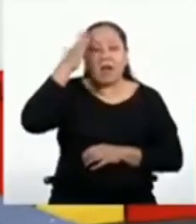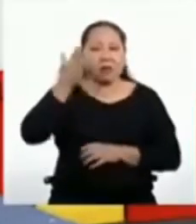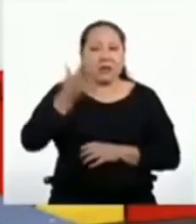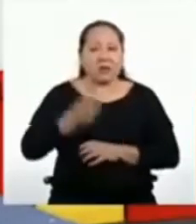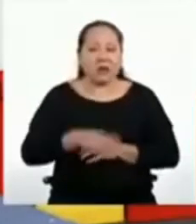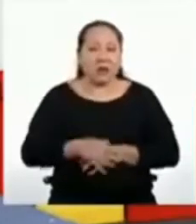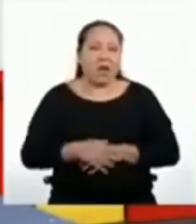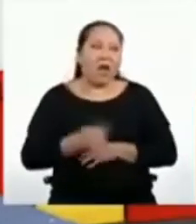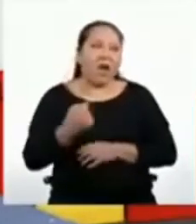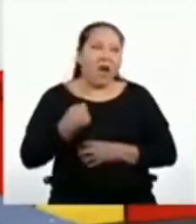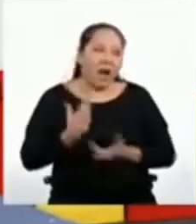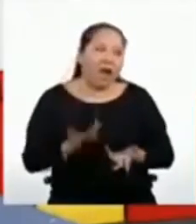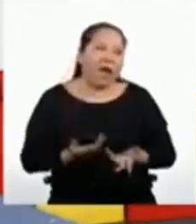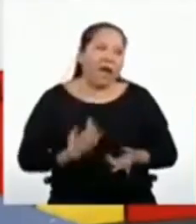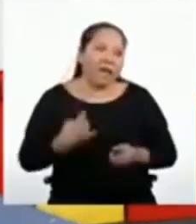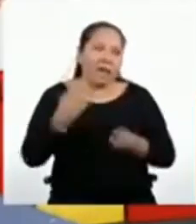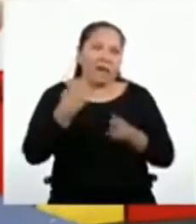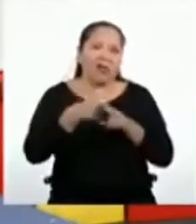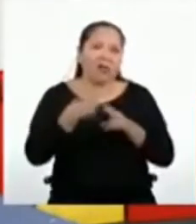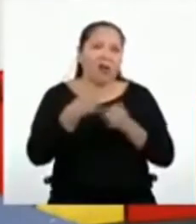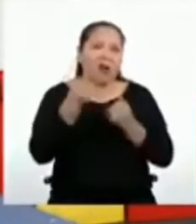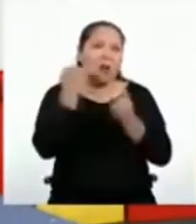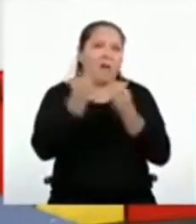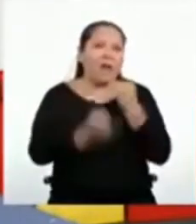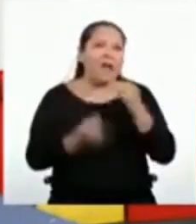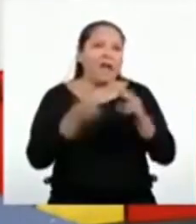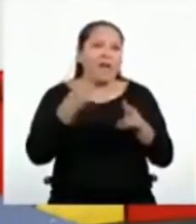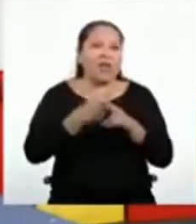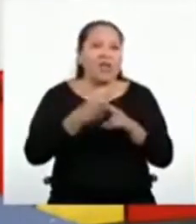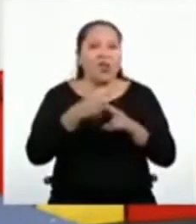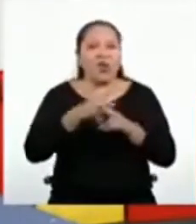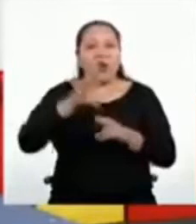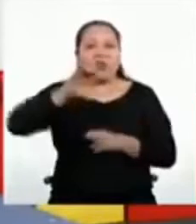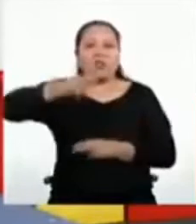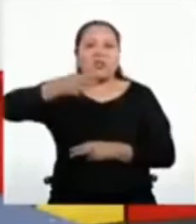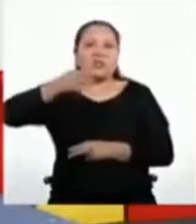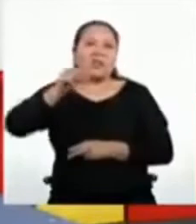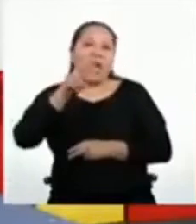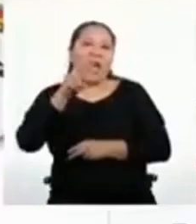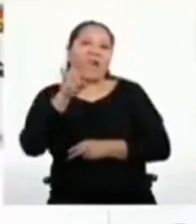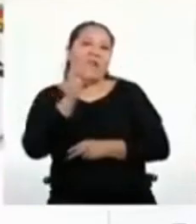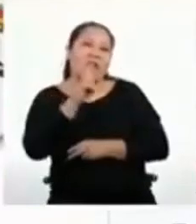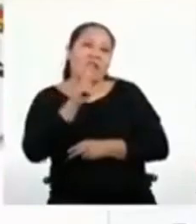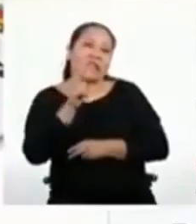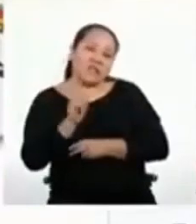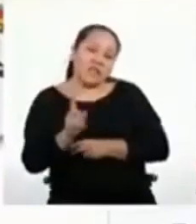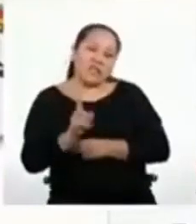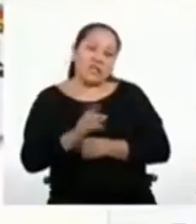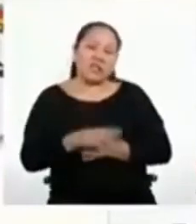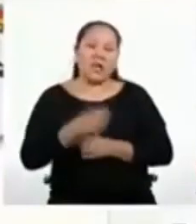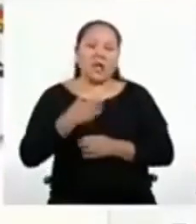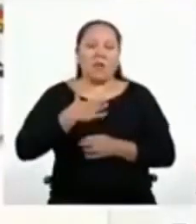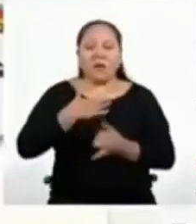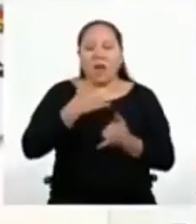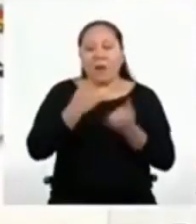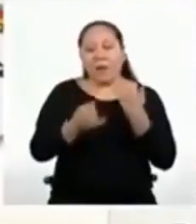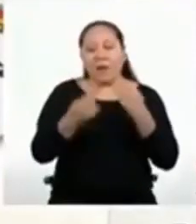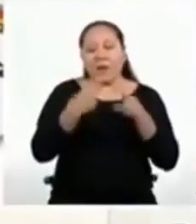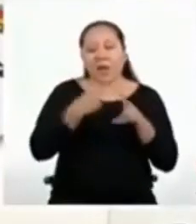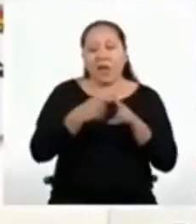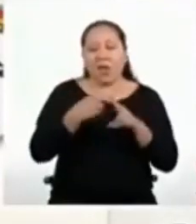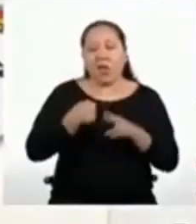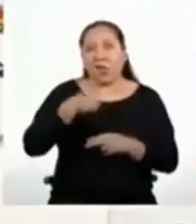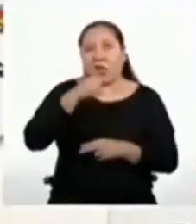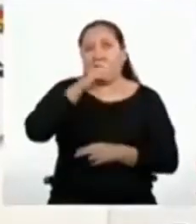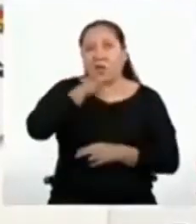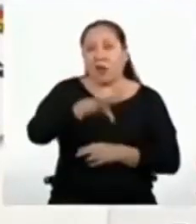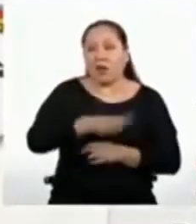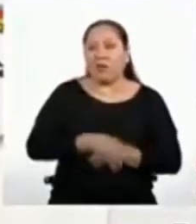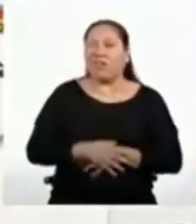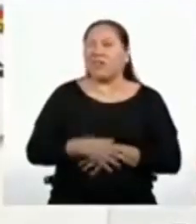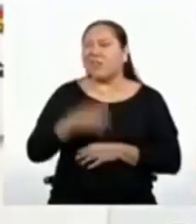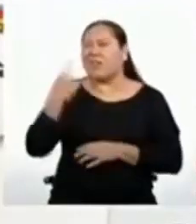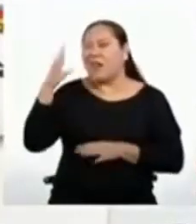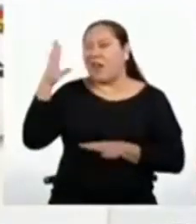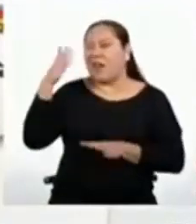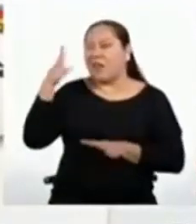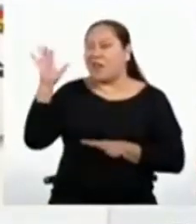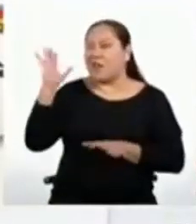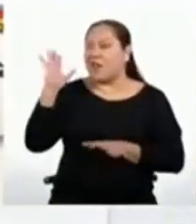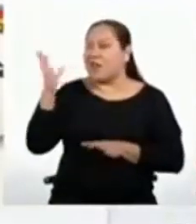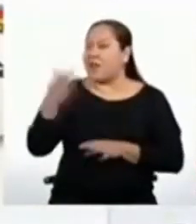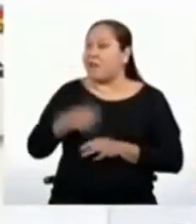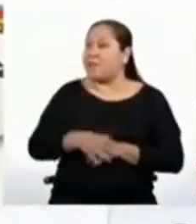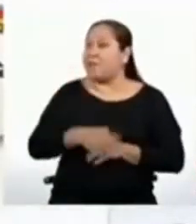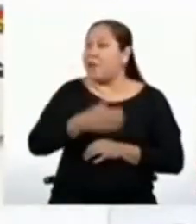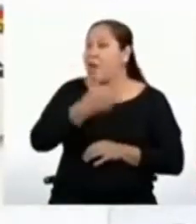pero me llamo Rodrigo Chávez. Digo Chávez y es como un tributo a mí mismo. Ya rayaste. ¿Por qué mejor,